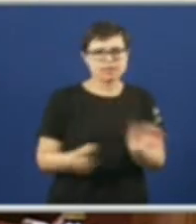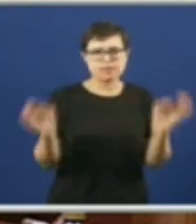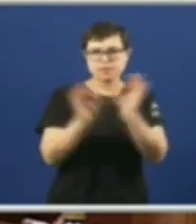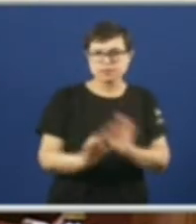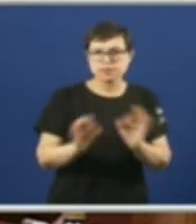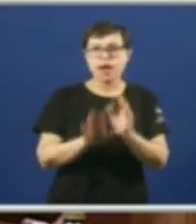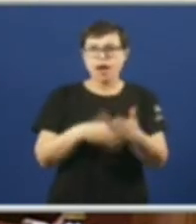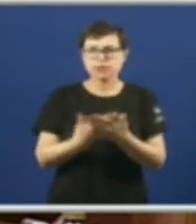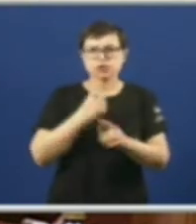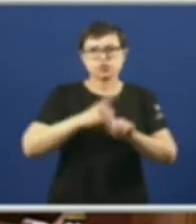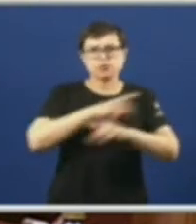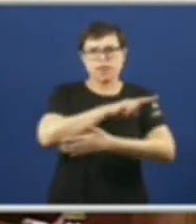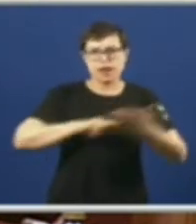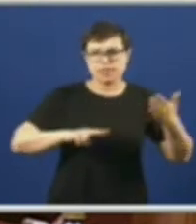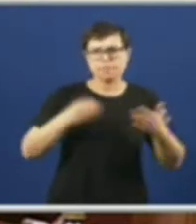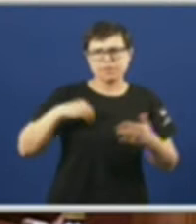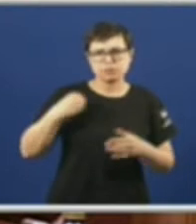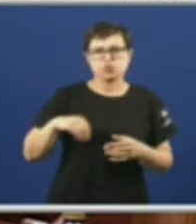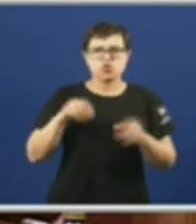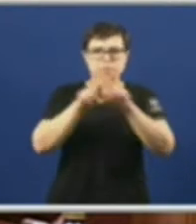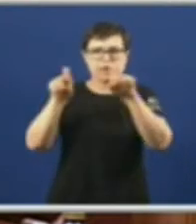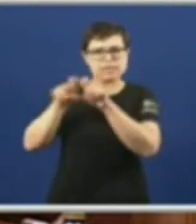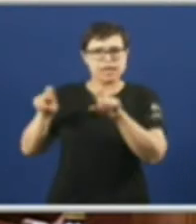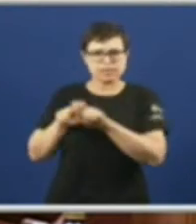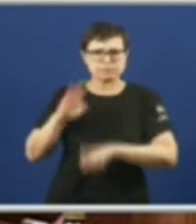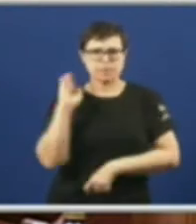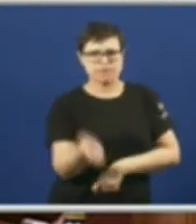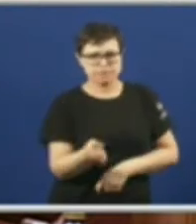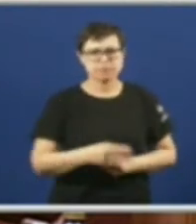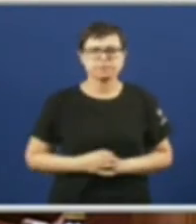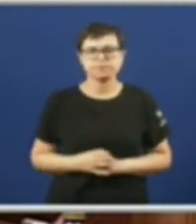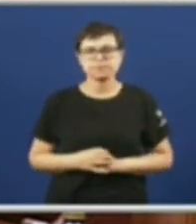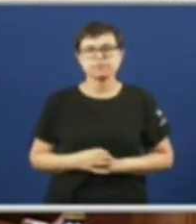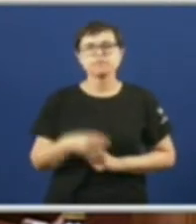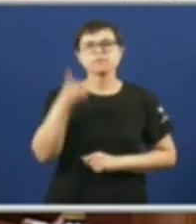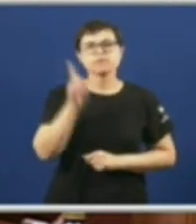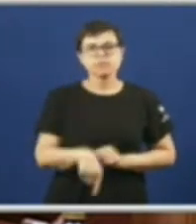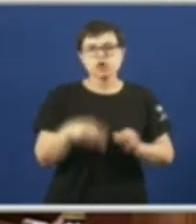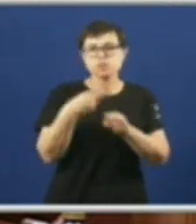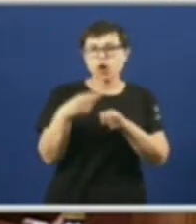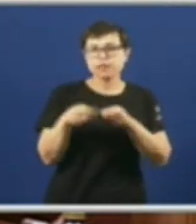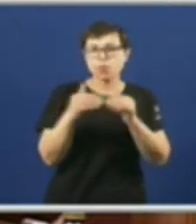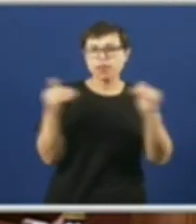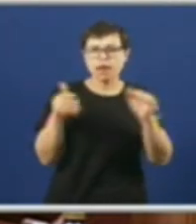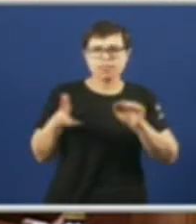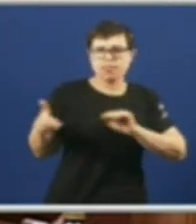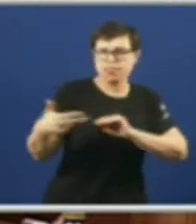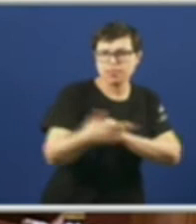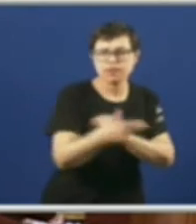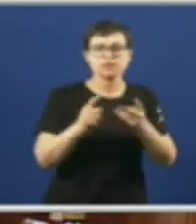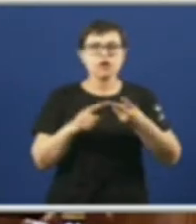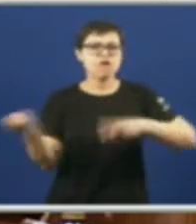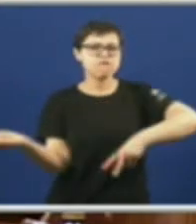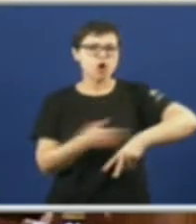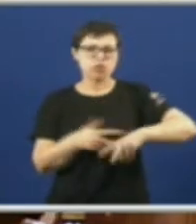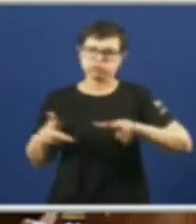por discriminación salarial. En terceiro lugar, recortar políticas de igualdade, recortar fondos en políticas de